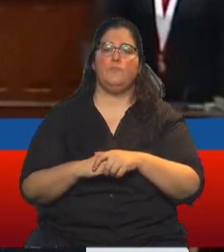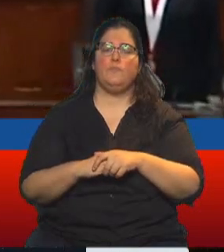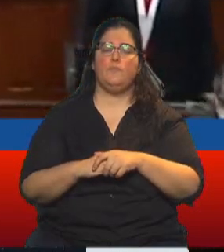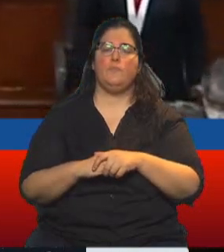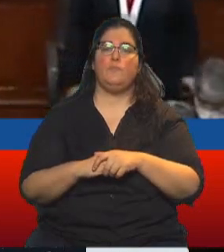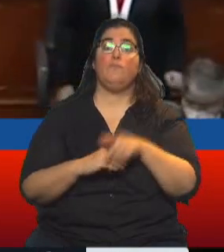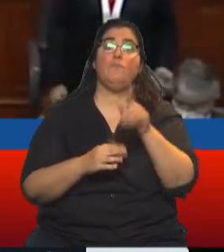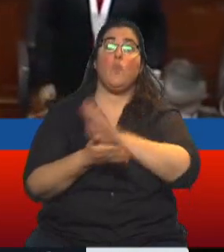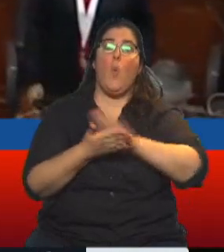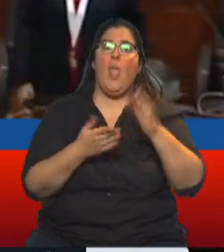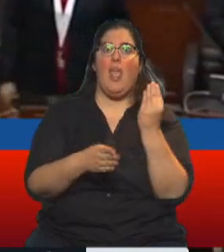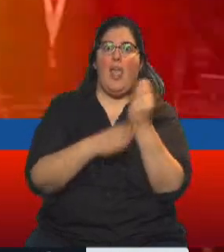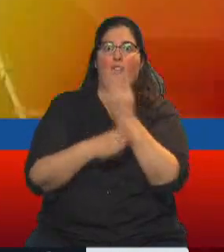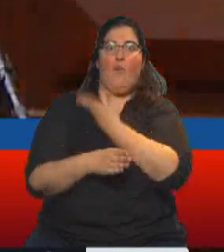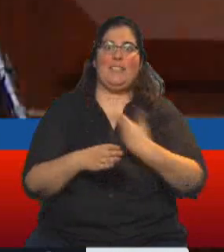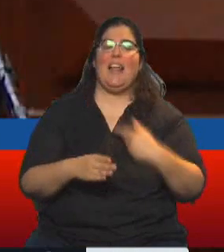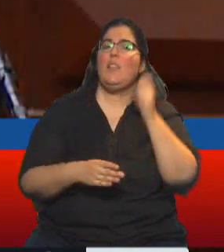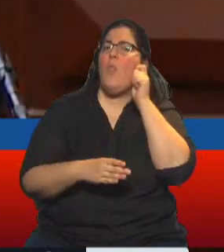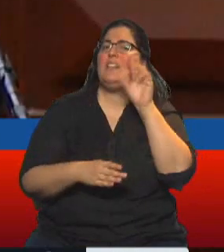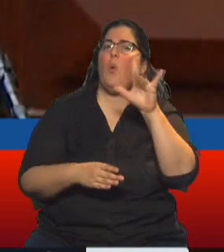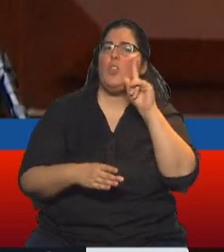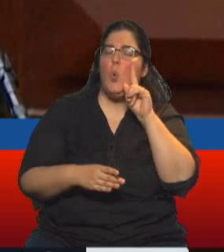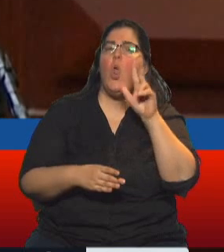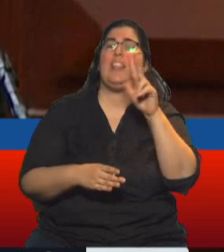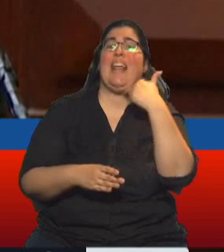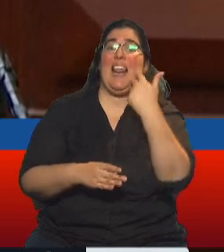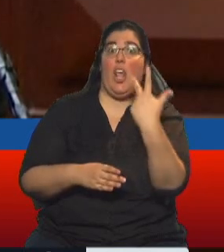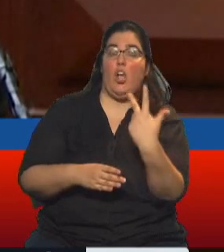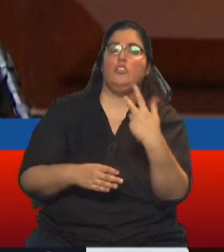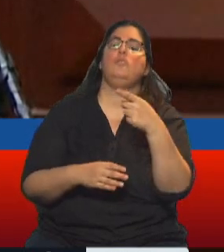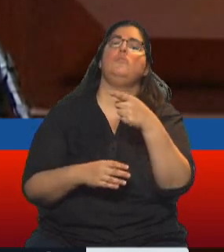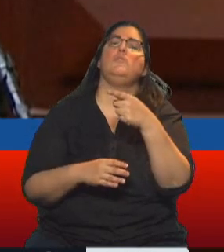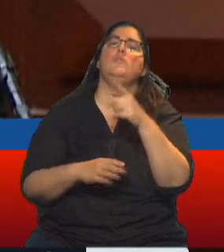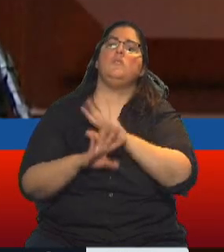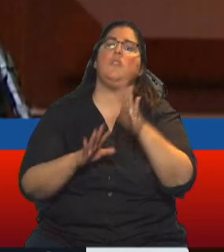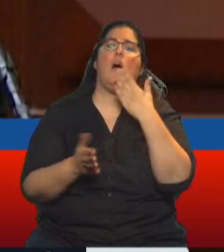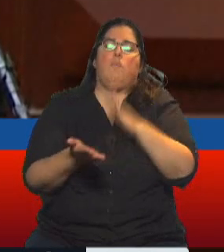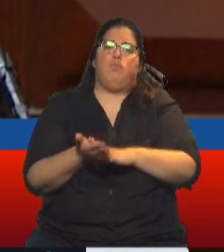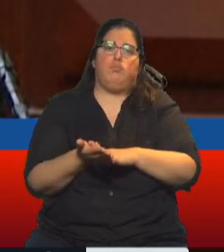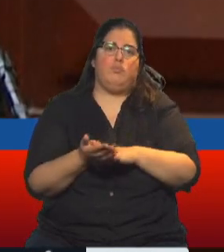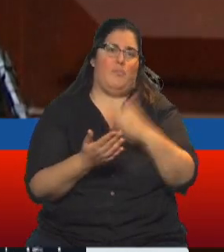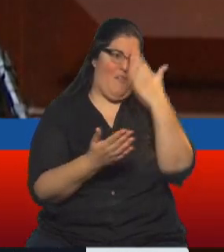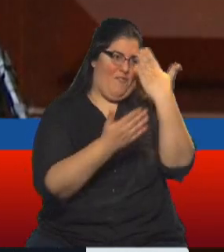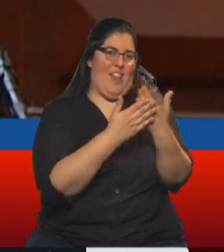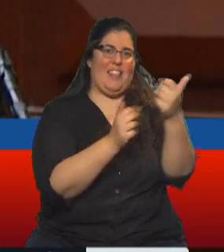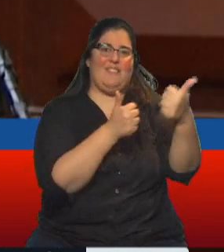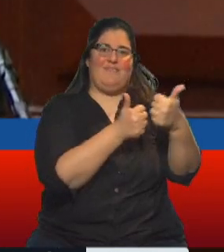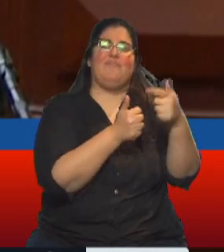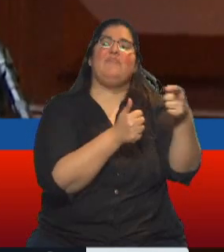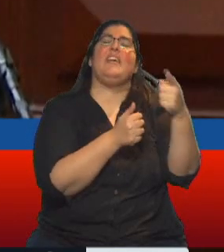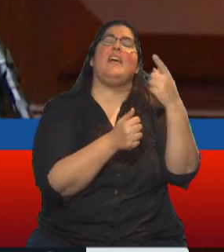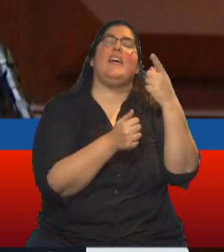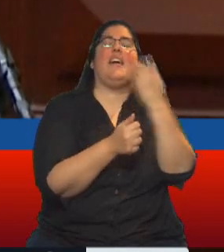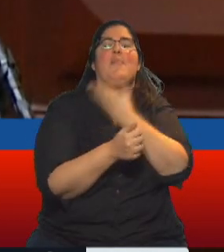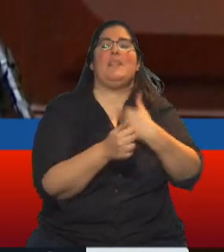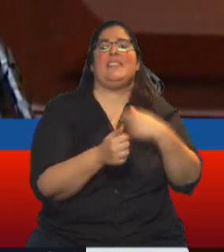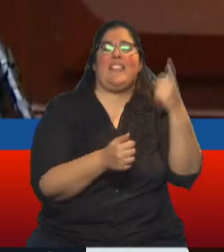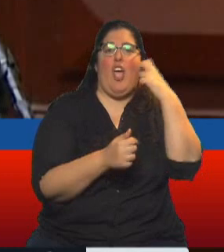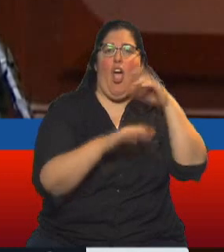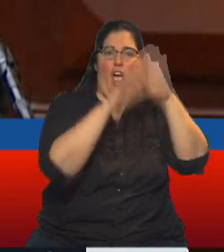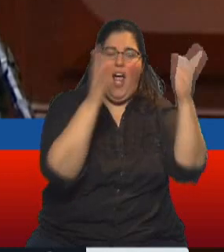El flamante mandatario de 51 años, padre de 3 hijos, juró su cargo ante la presidenta del Congreso, María del Carmen Alba, una congresista